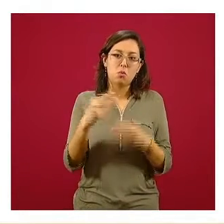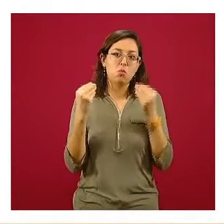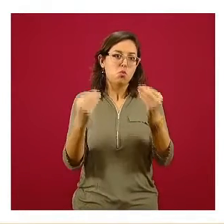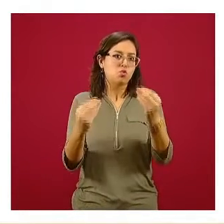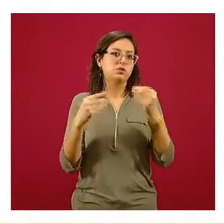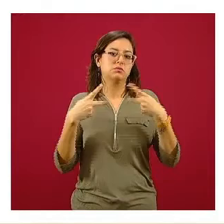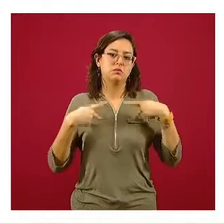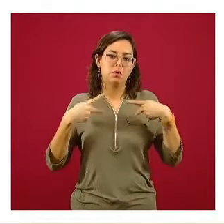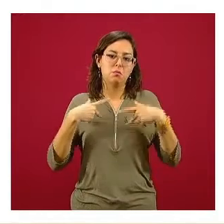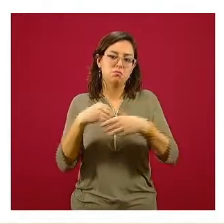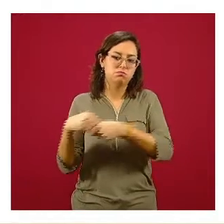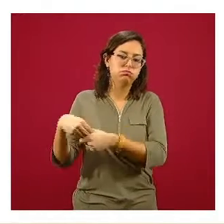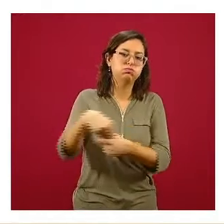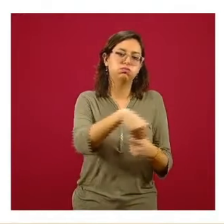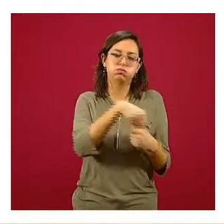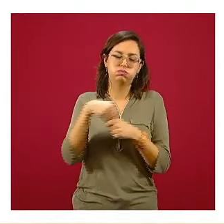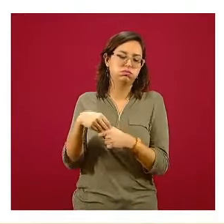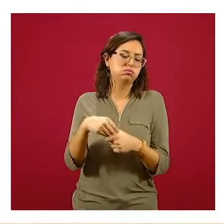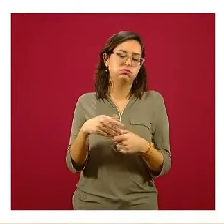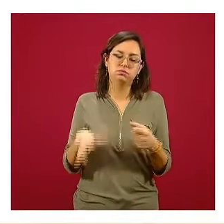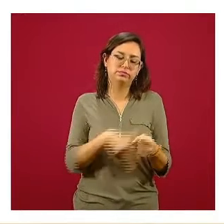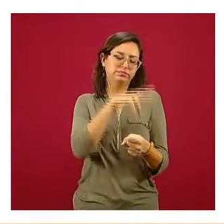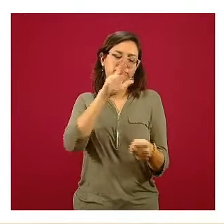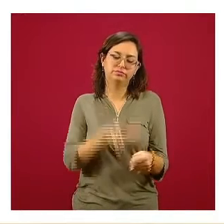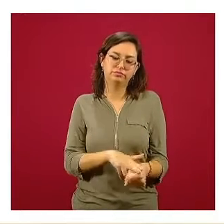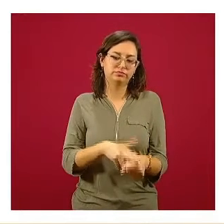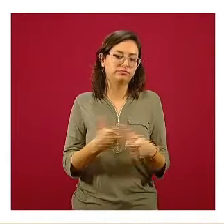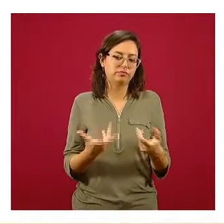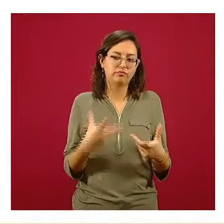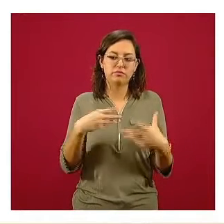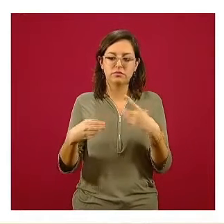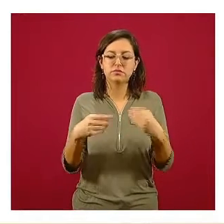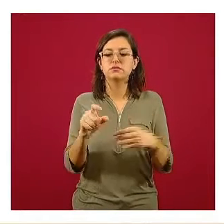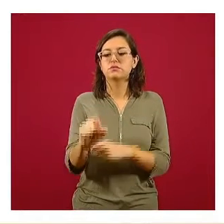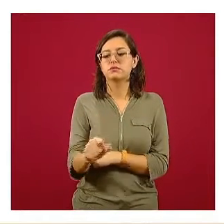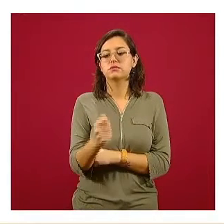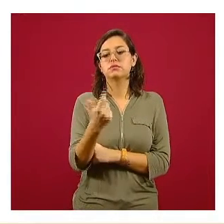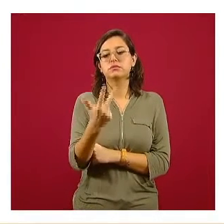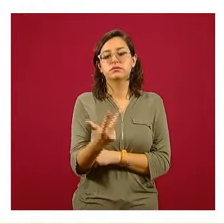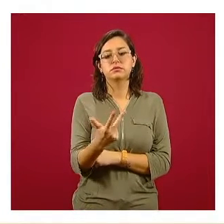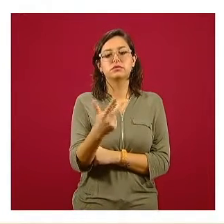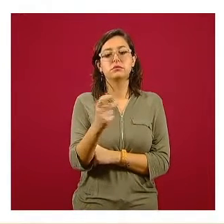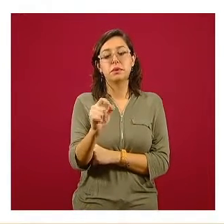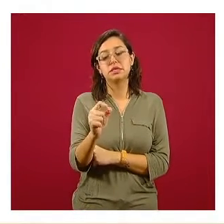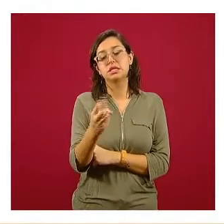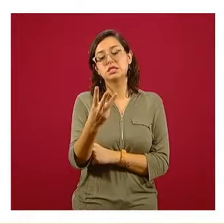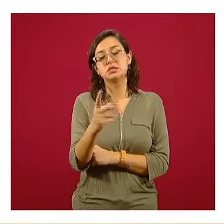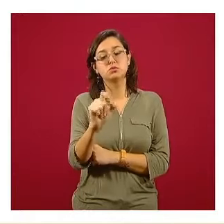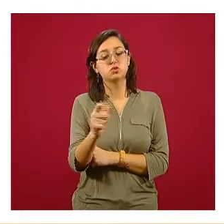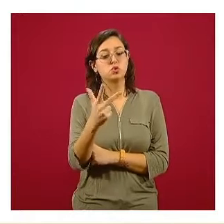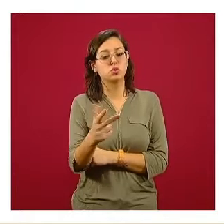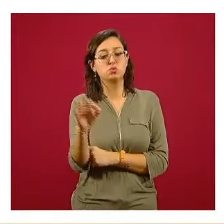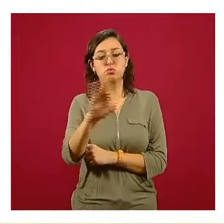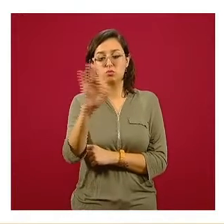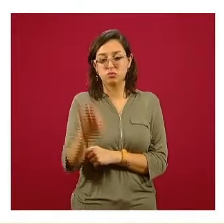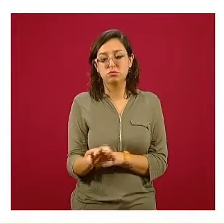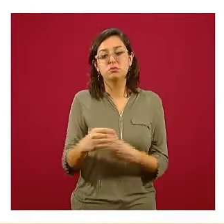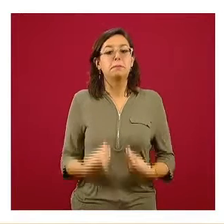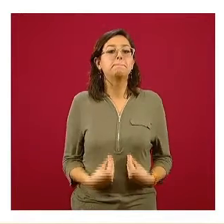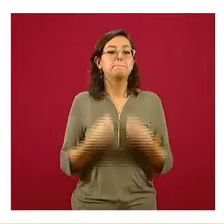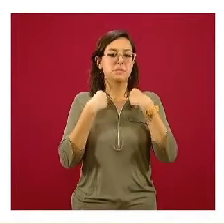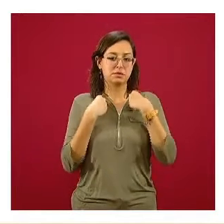La cuarta parte, gruesamente casi la cuarta parte, 23.8% de la población mexicana reside en la